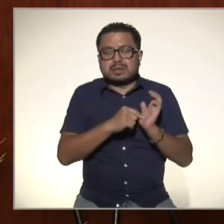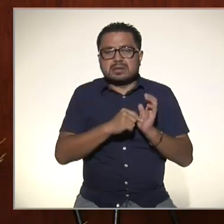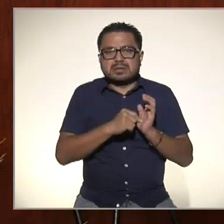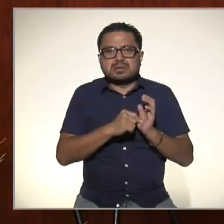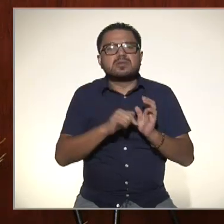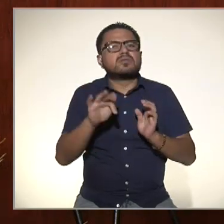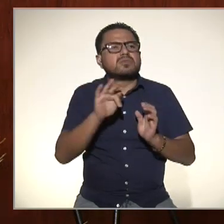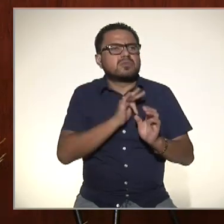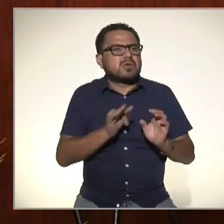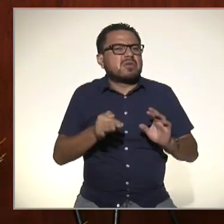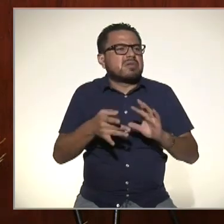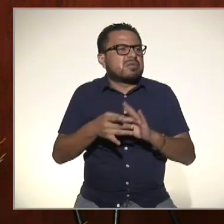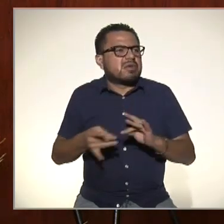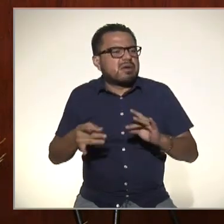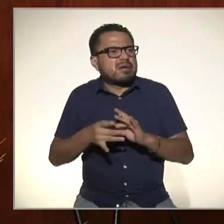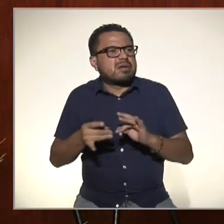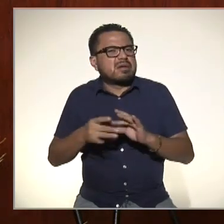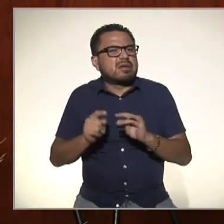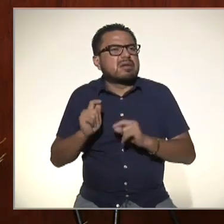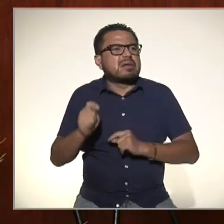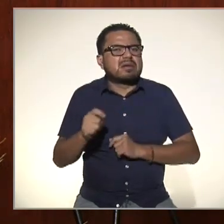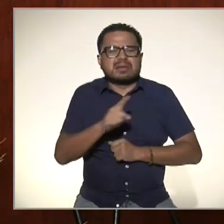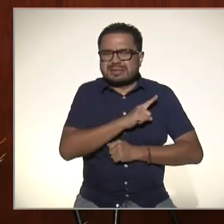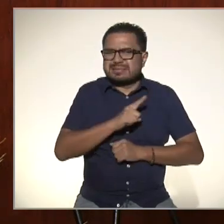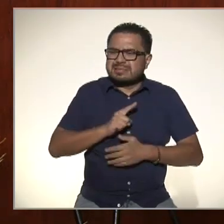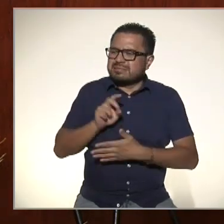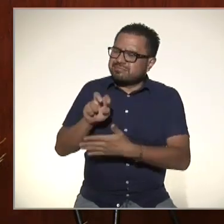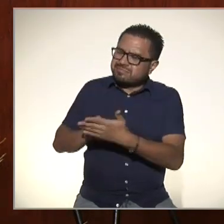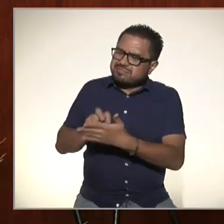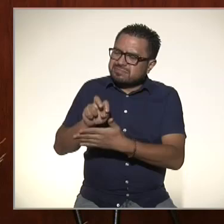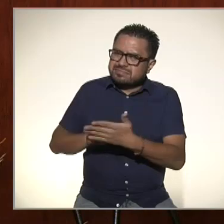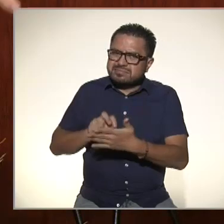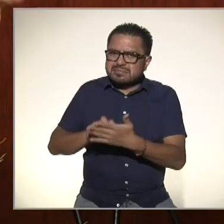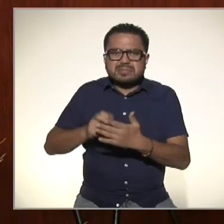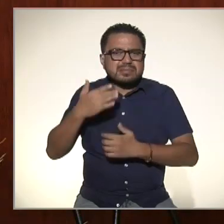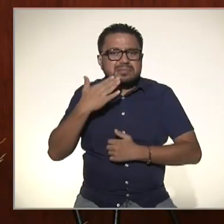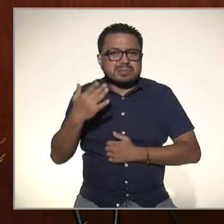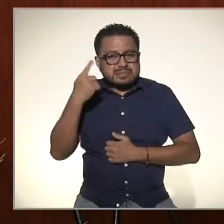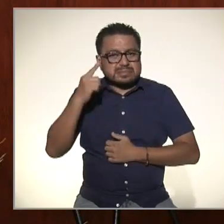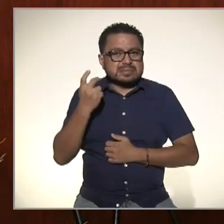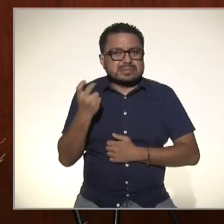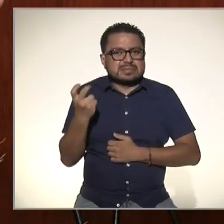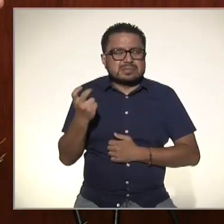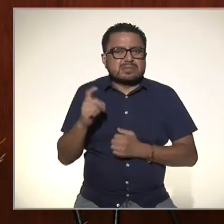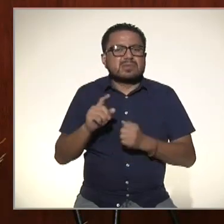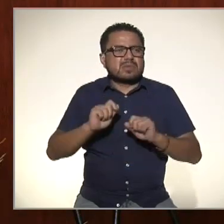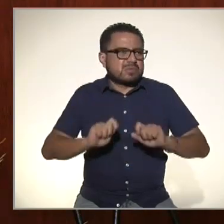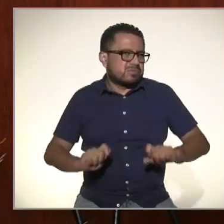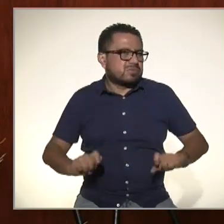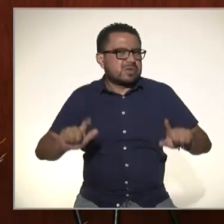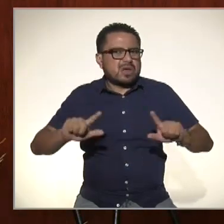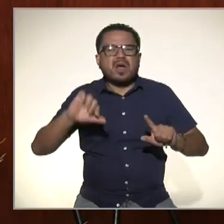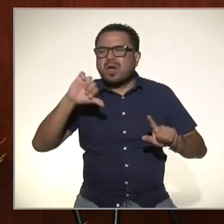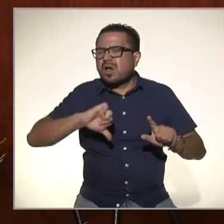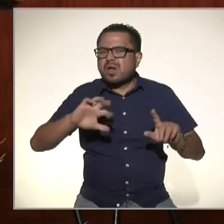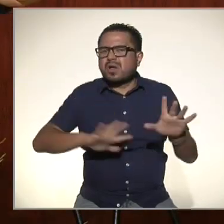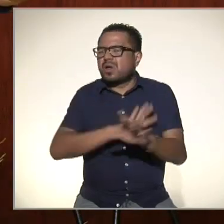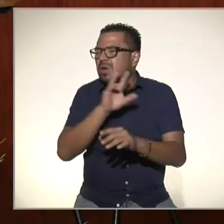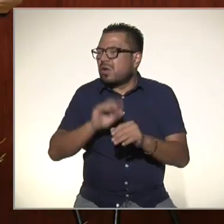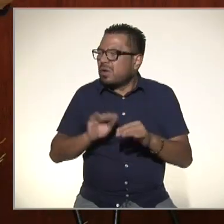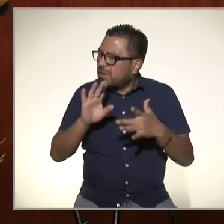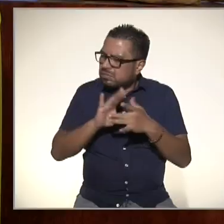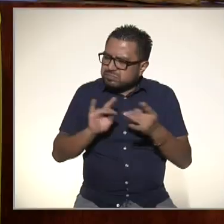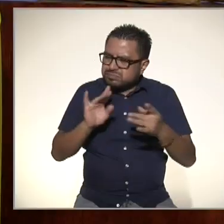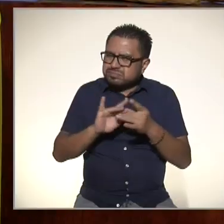que les podemos decir? Yo creo que primero empezarlos a educar. Y justo para esto son este tipo de programas, todo lo que hemos platicado